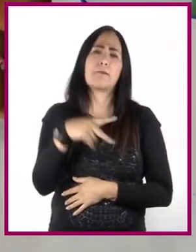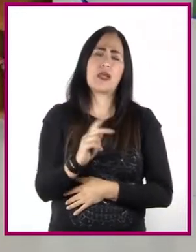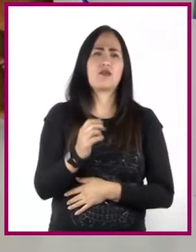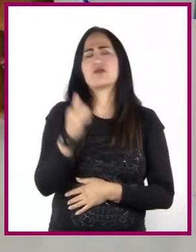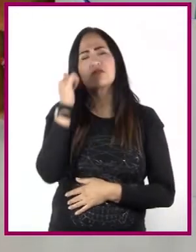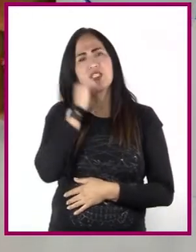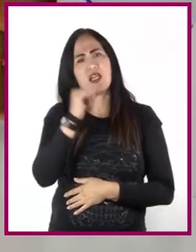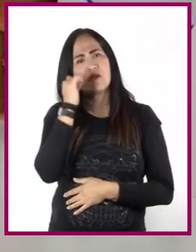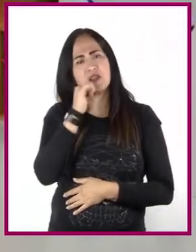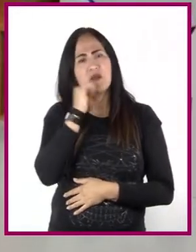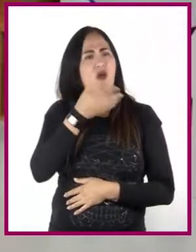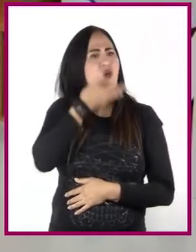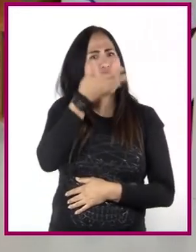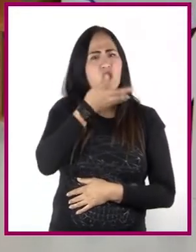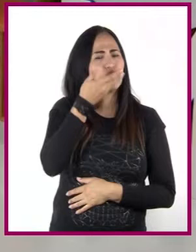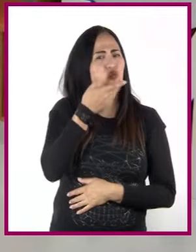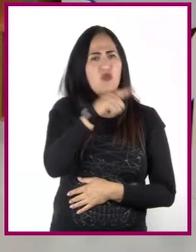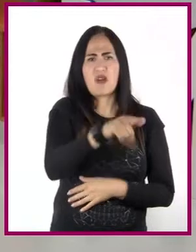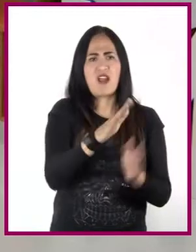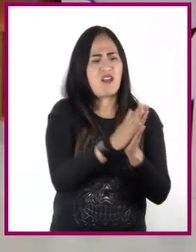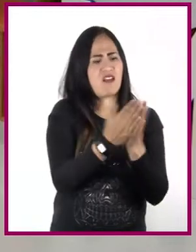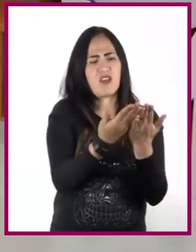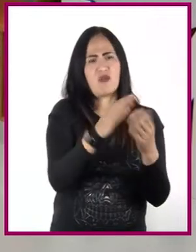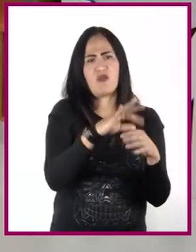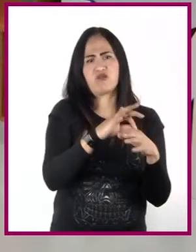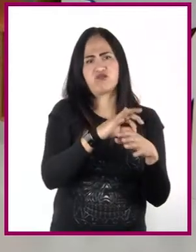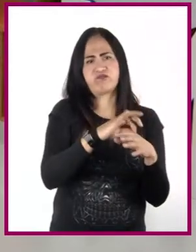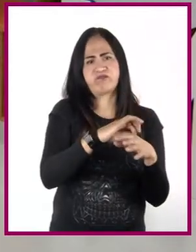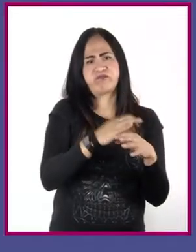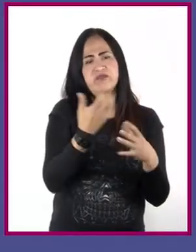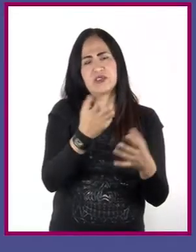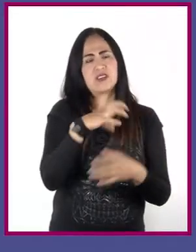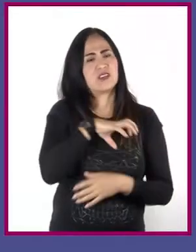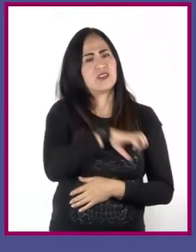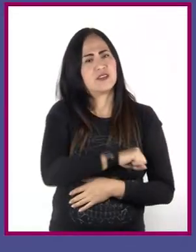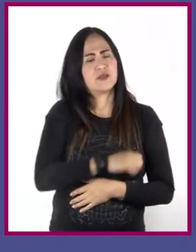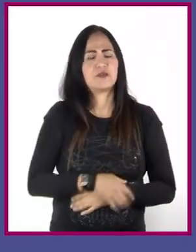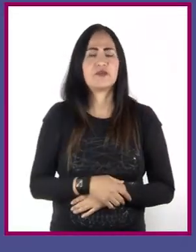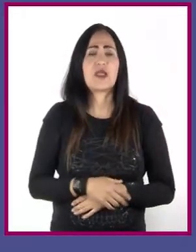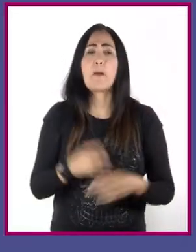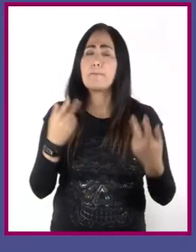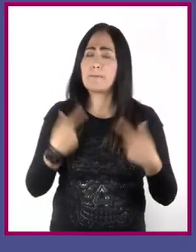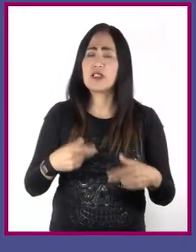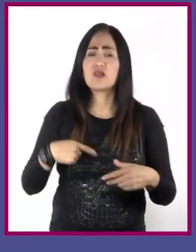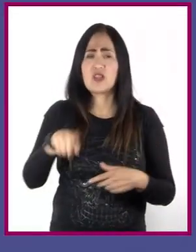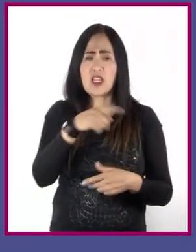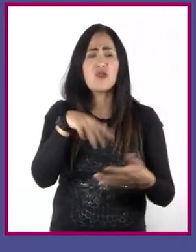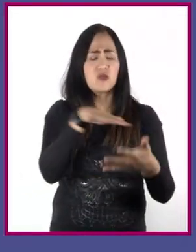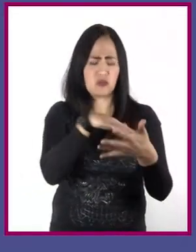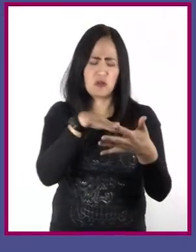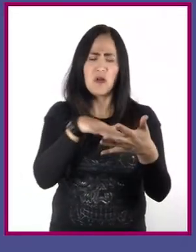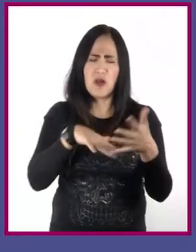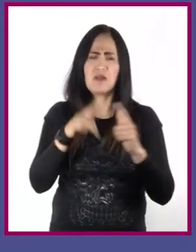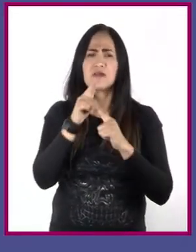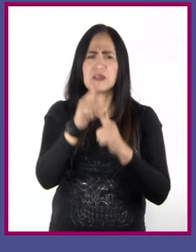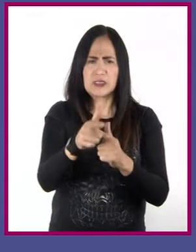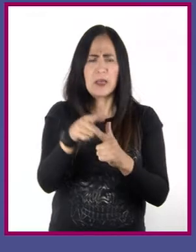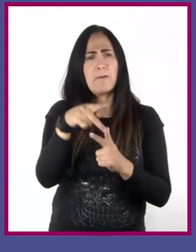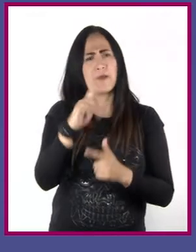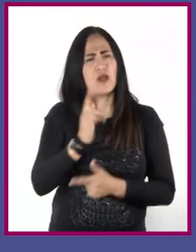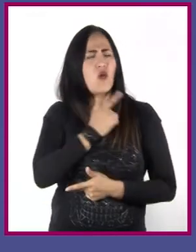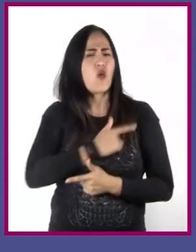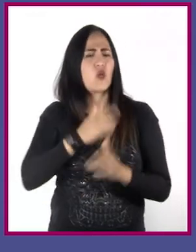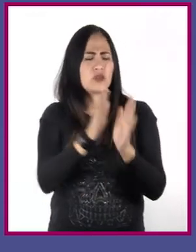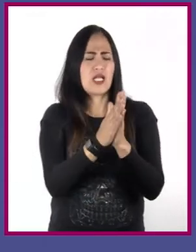clásicos siempre serán los clásicos. Escucha. La gente sigue leyendo y prefiere el libro